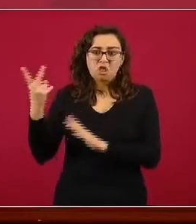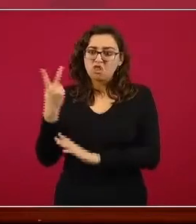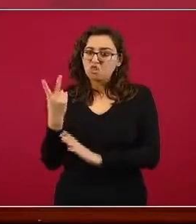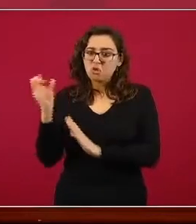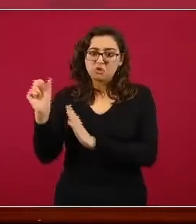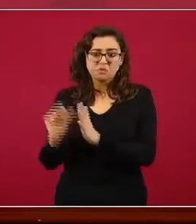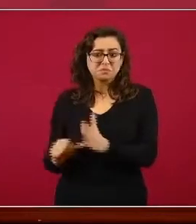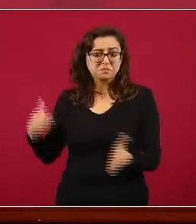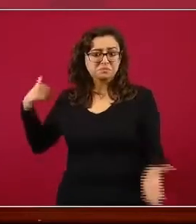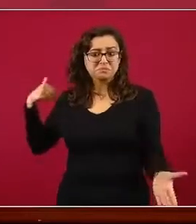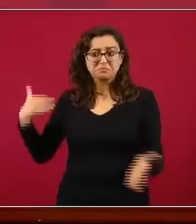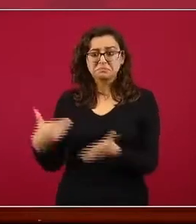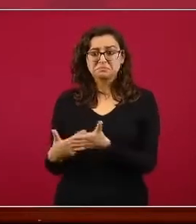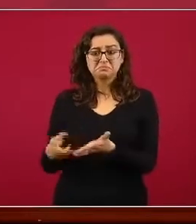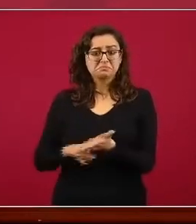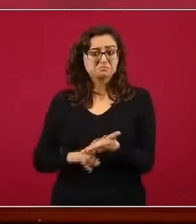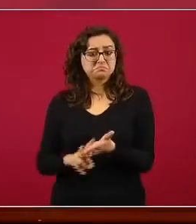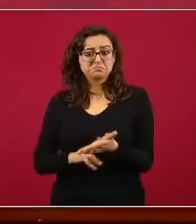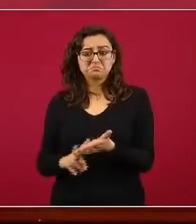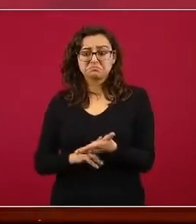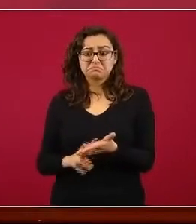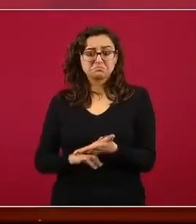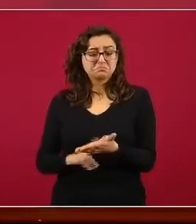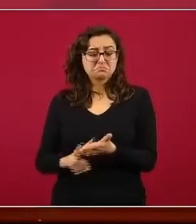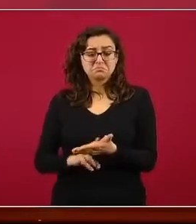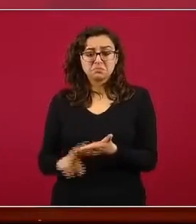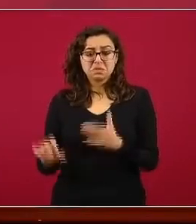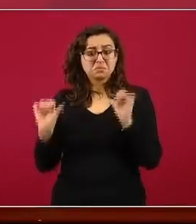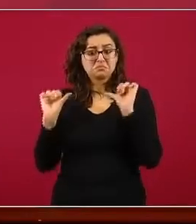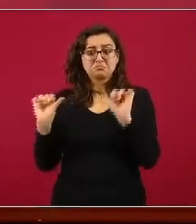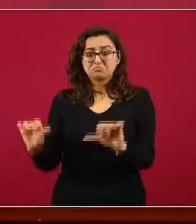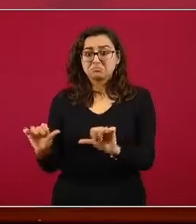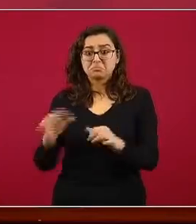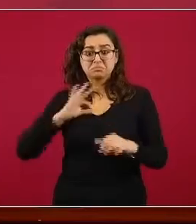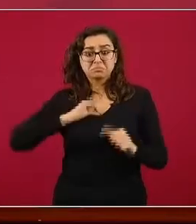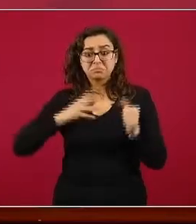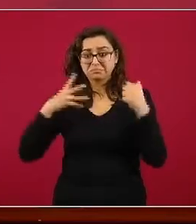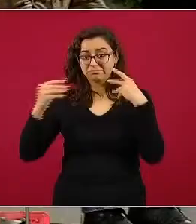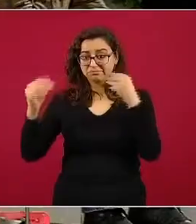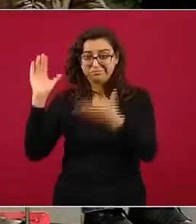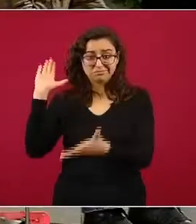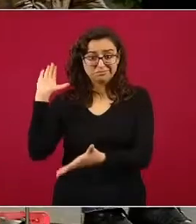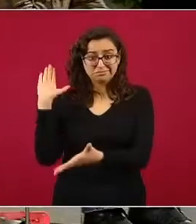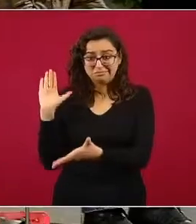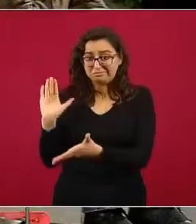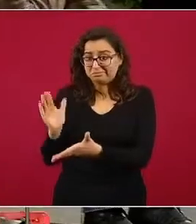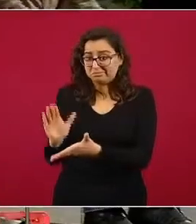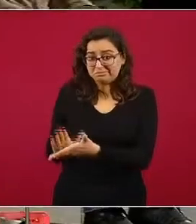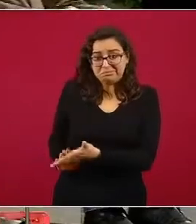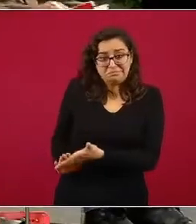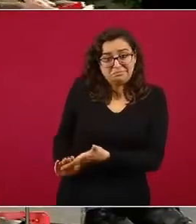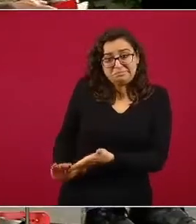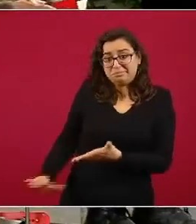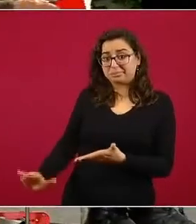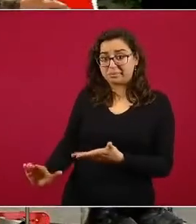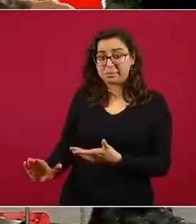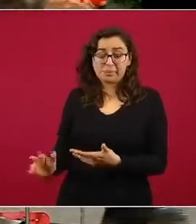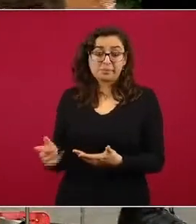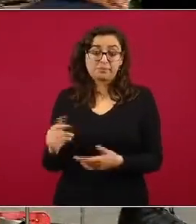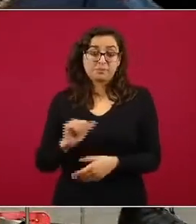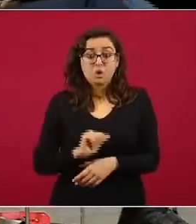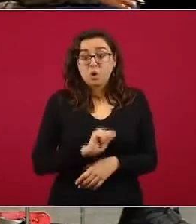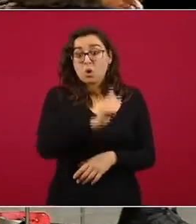meses, semáforo verde y se encuentra en una etapa prácticamente de desaparición de la epidemia. Mientras que en